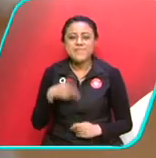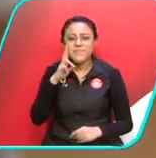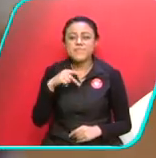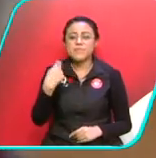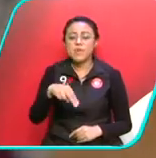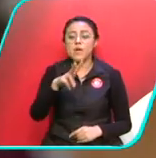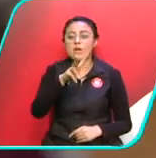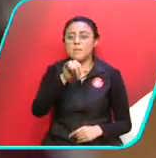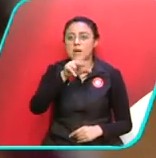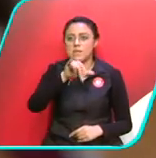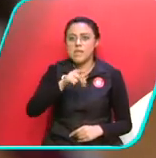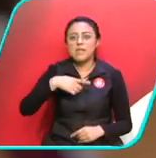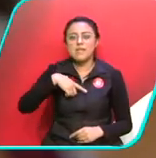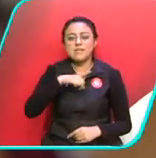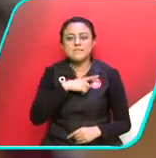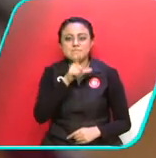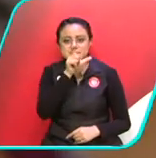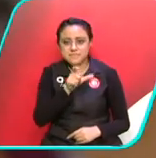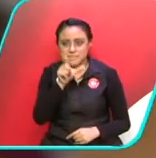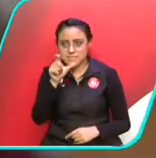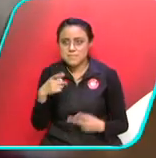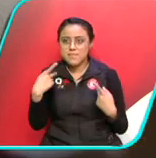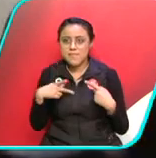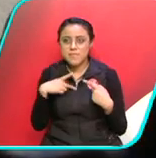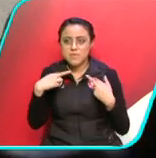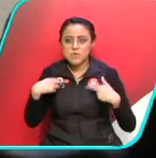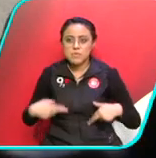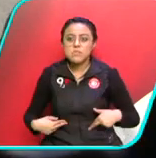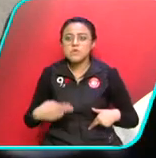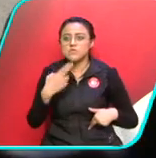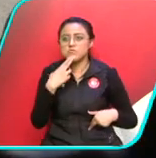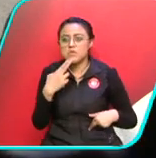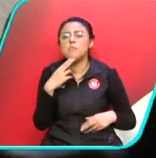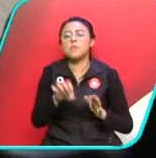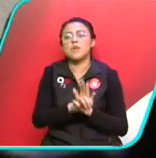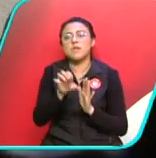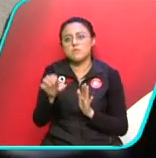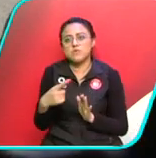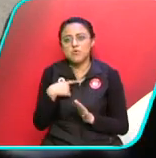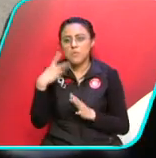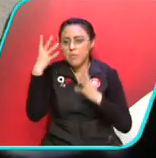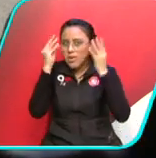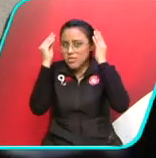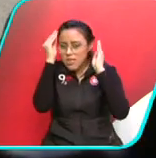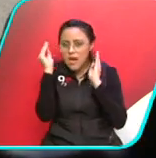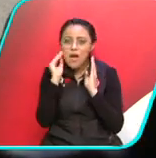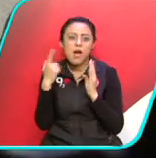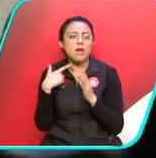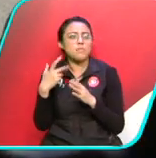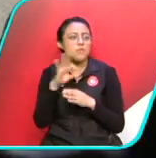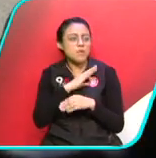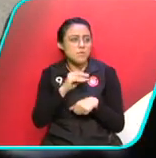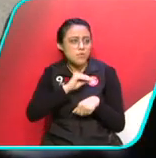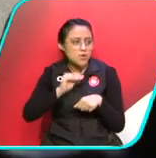Ivania es quien se encarga de darles personalidad. Vestirlos, peinarlos, ponerles